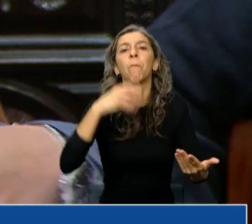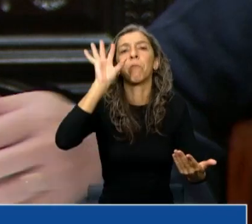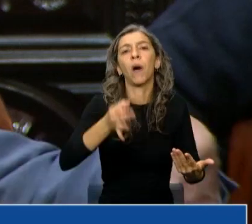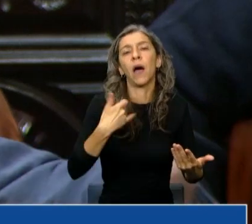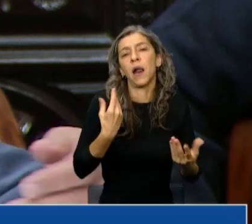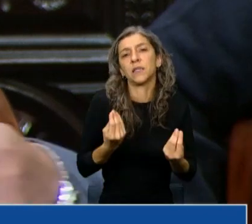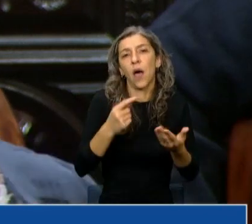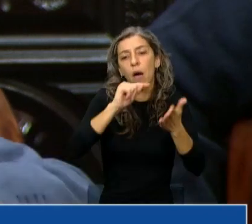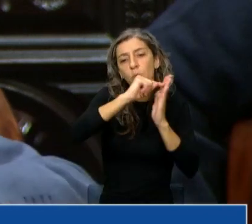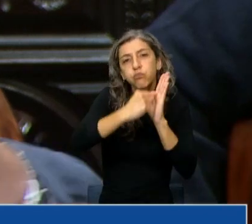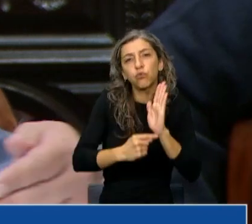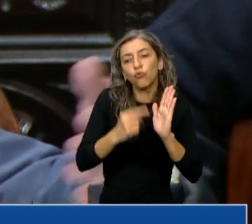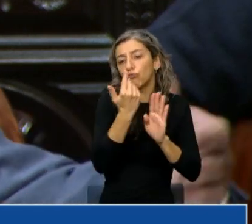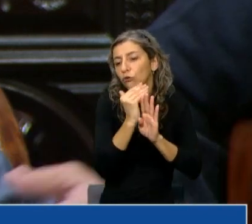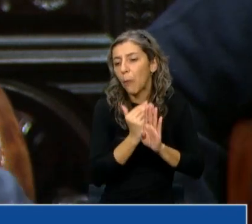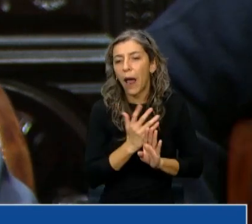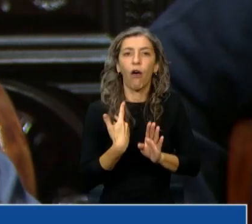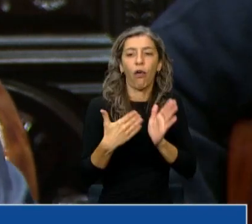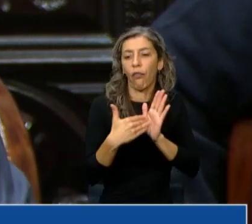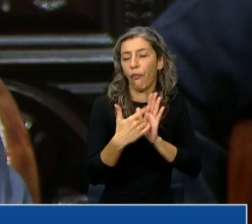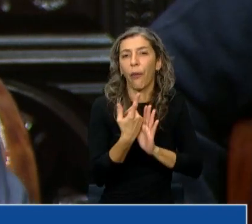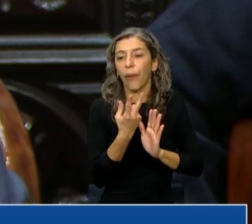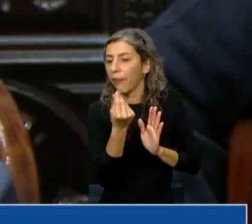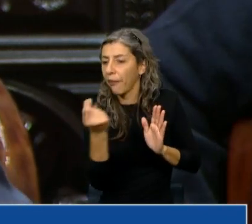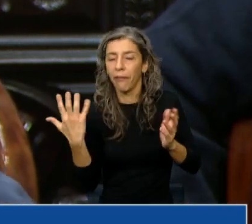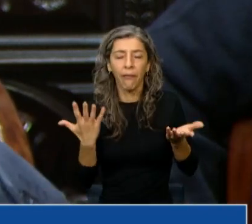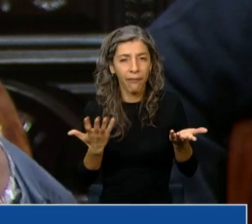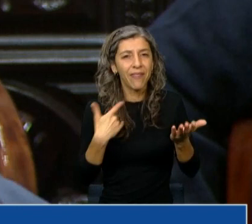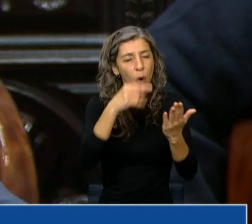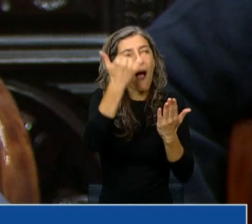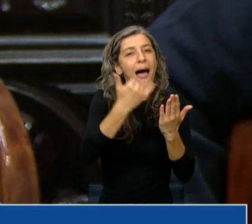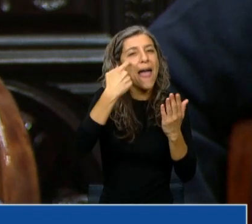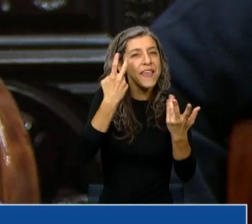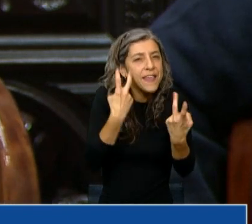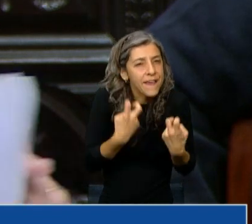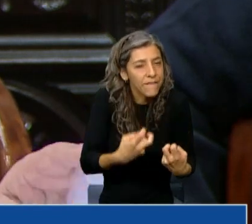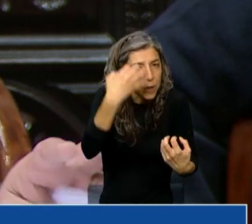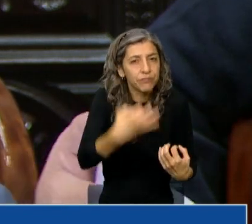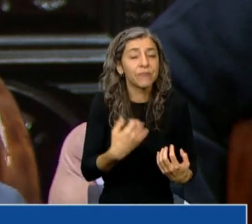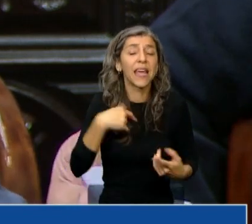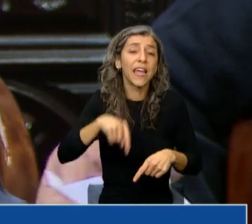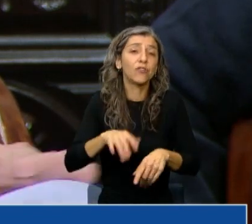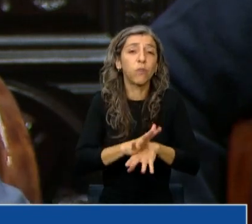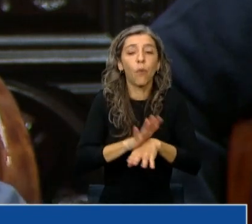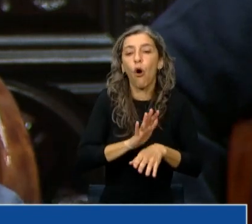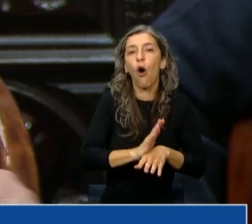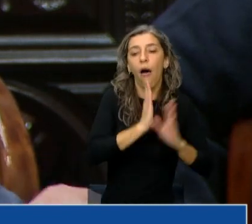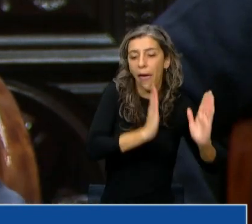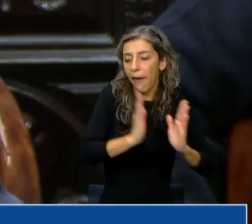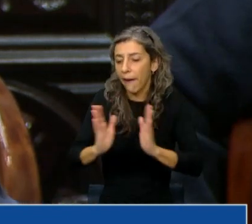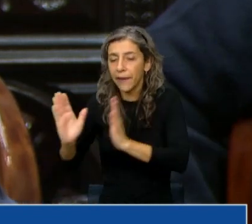más dinero por distintos ítems. Es decir, que esta es una tercera etapa y es la de la